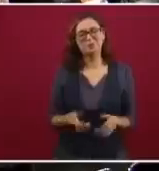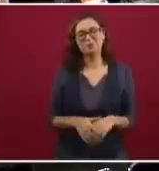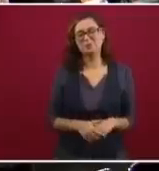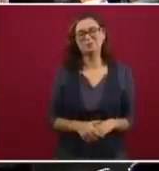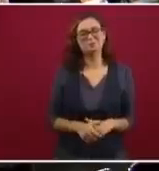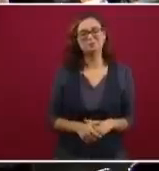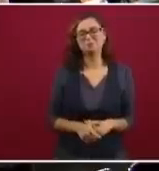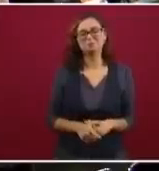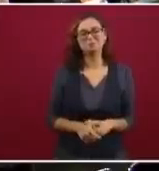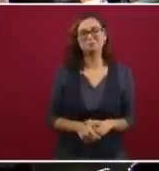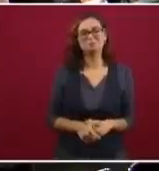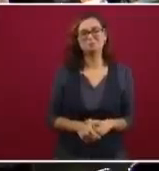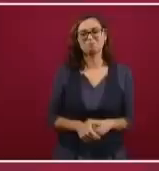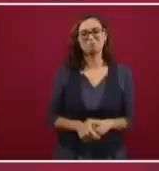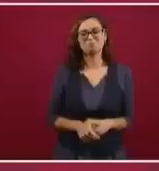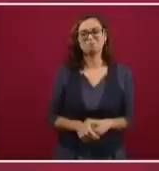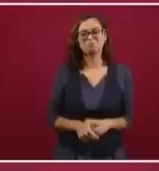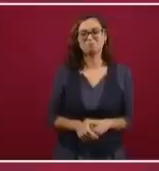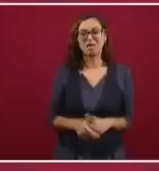muy